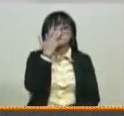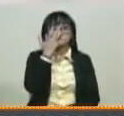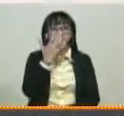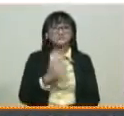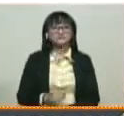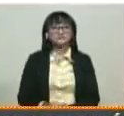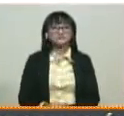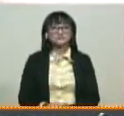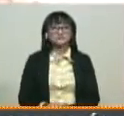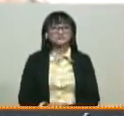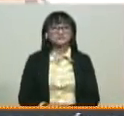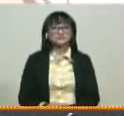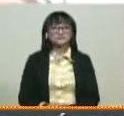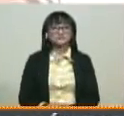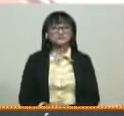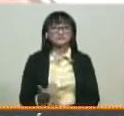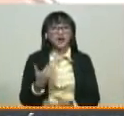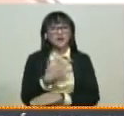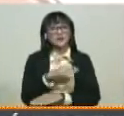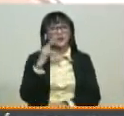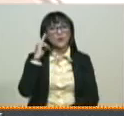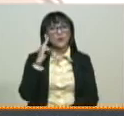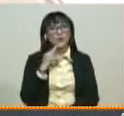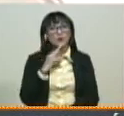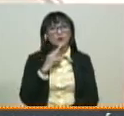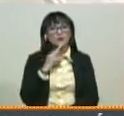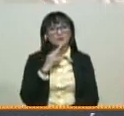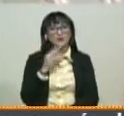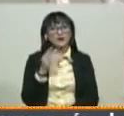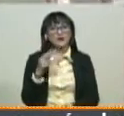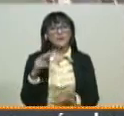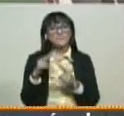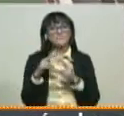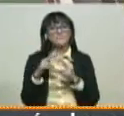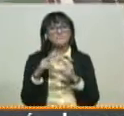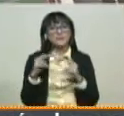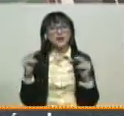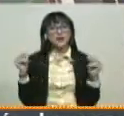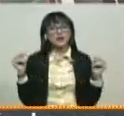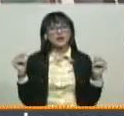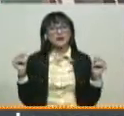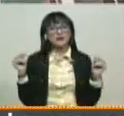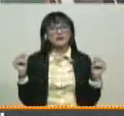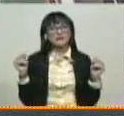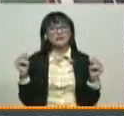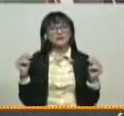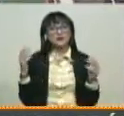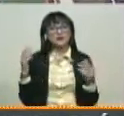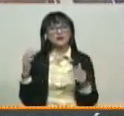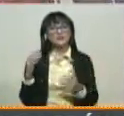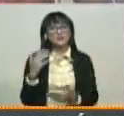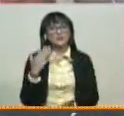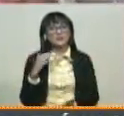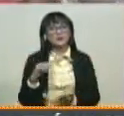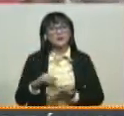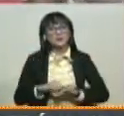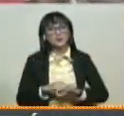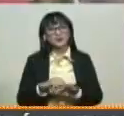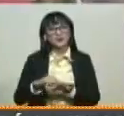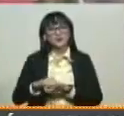Estamos en la avenida Bolívar de Valera, estado Trujillo, tierra de